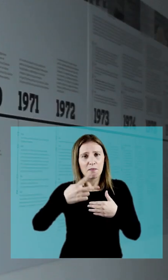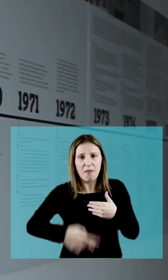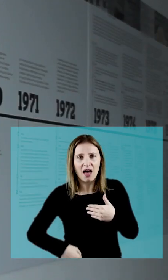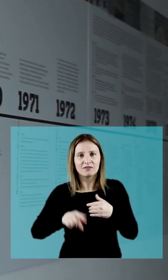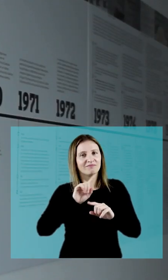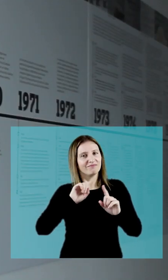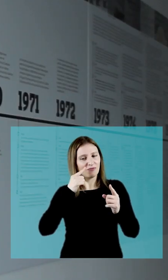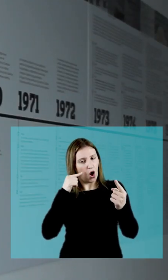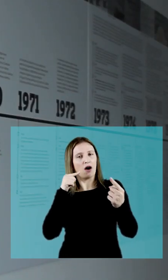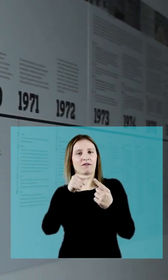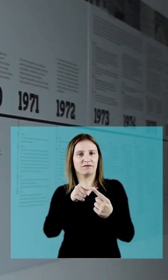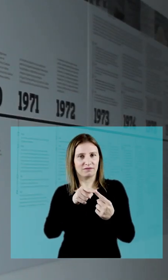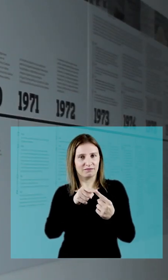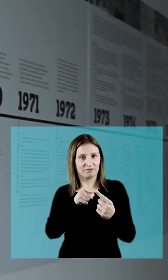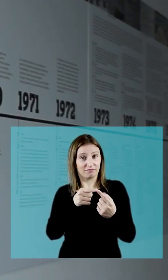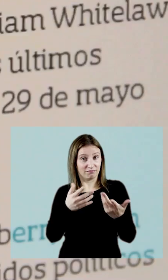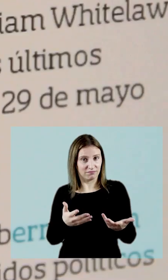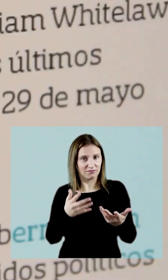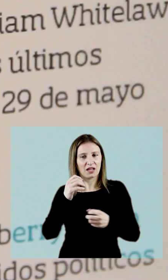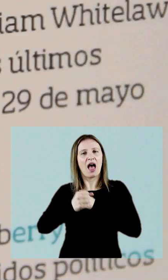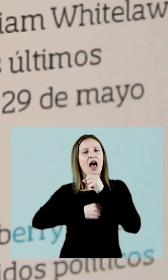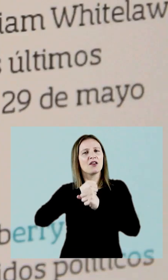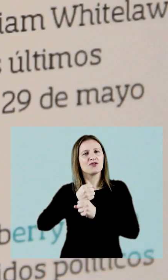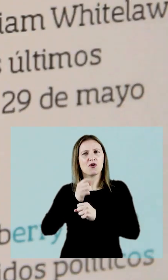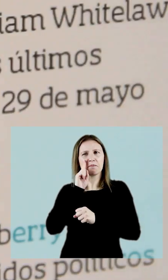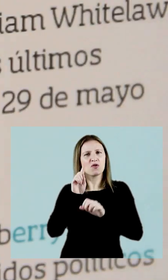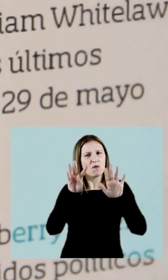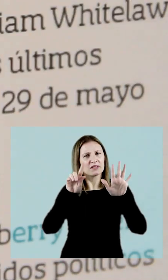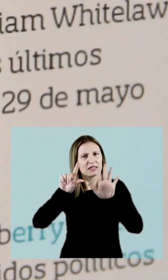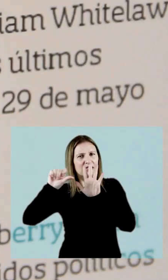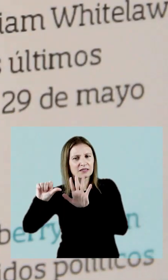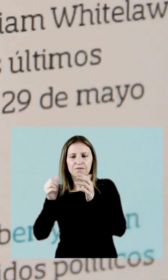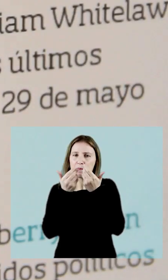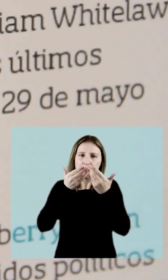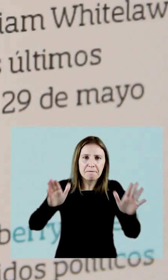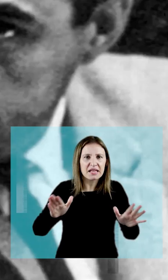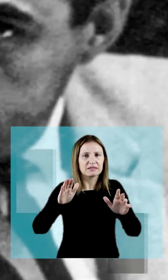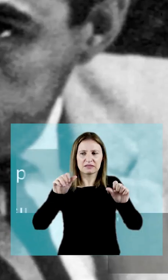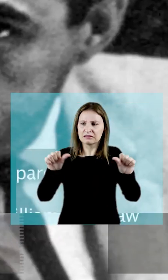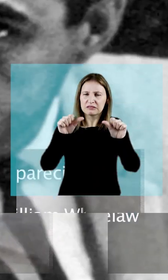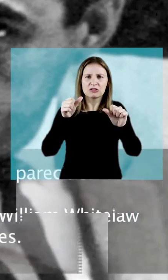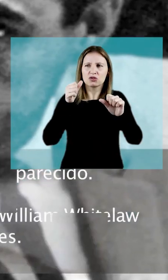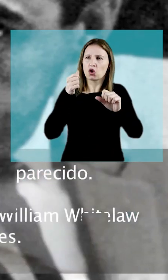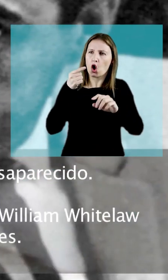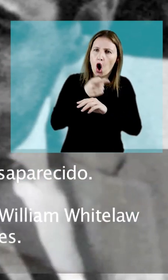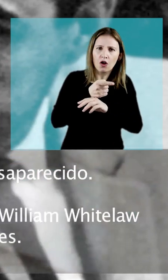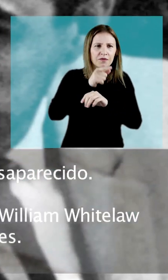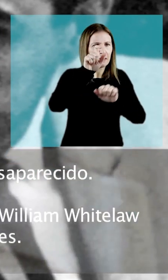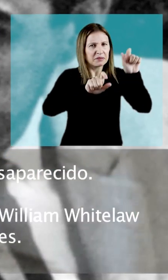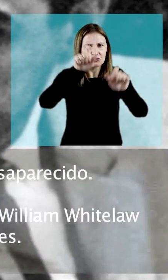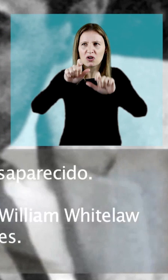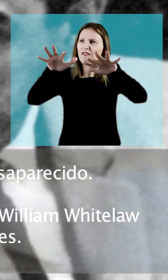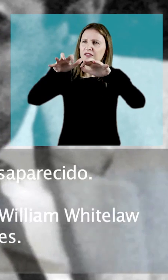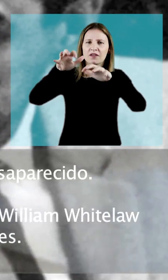tiene objetivos. Es también el año en que empiezan masivamente los operativos contra uruguayos en la